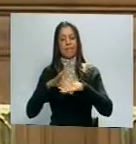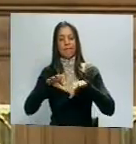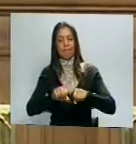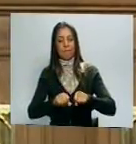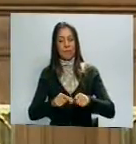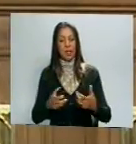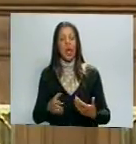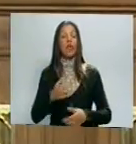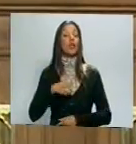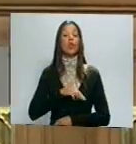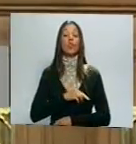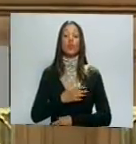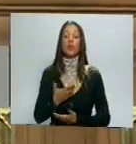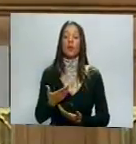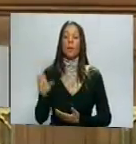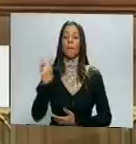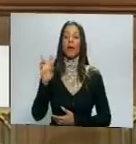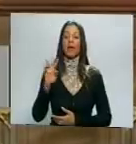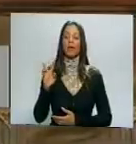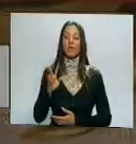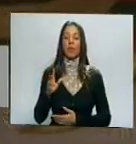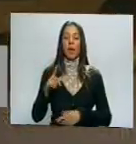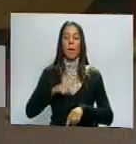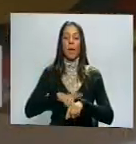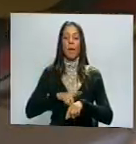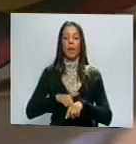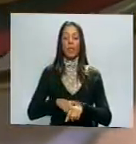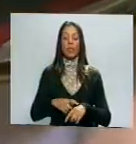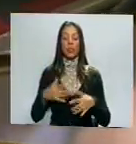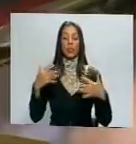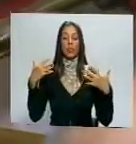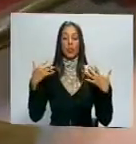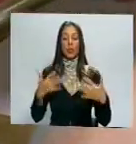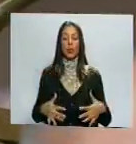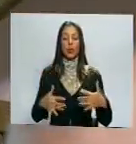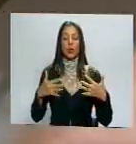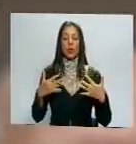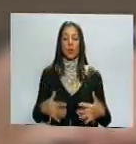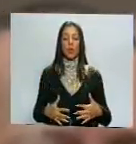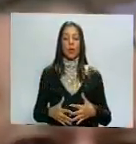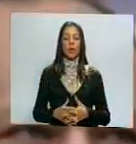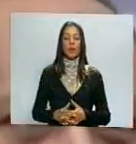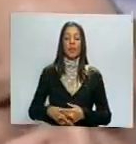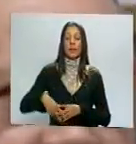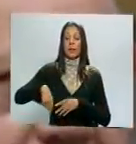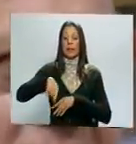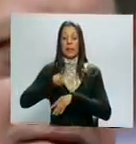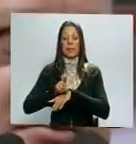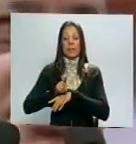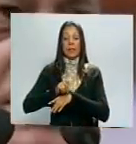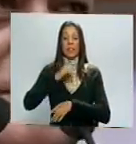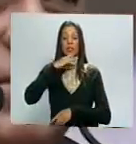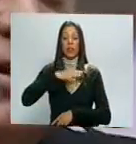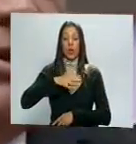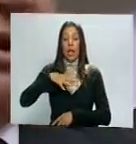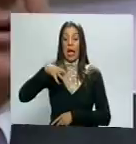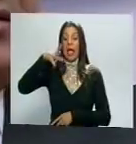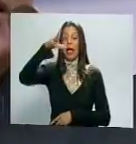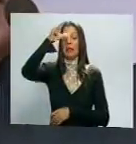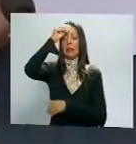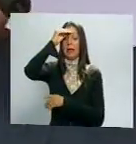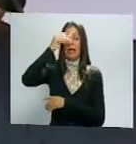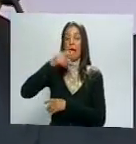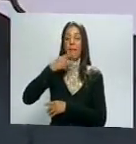Nosotros de verdad estamos viviendo un momento, creo que estelar para aprender política,